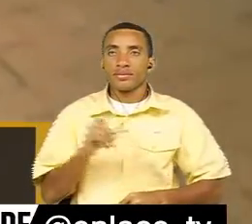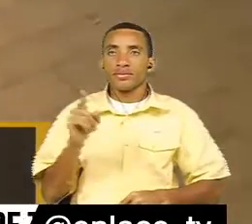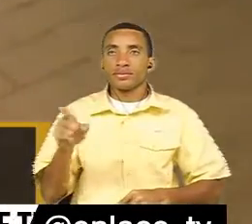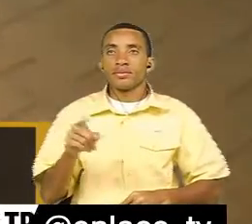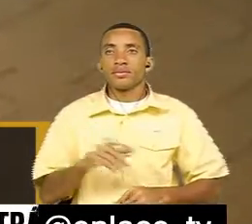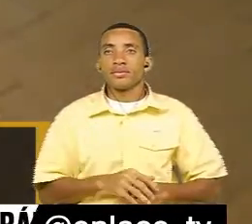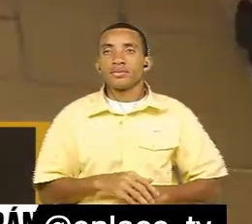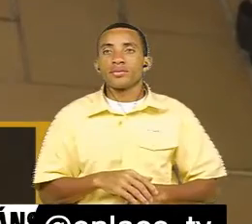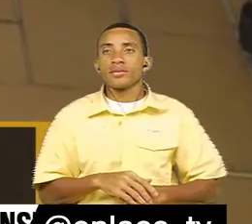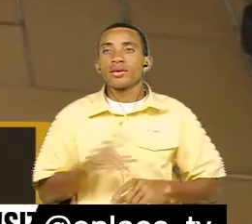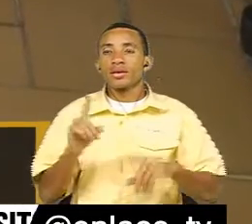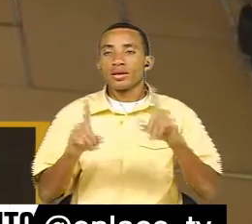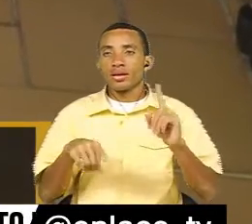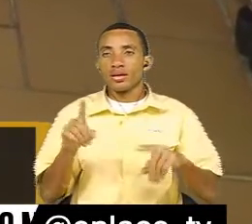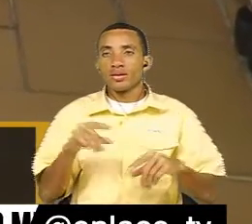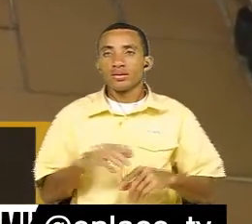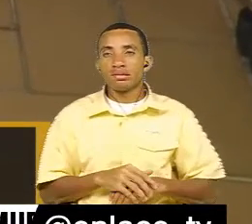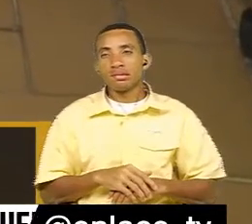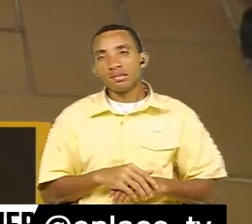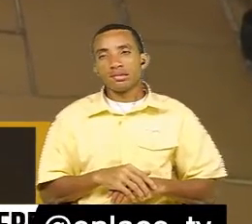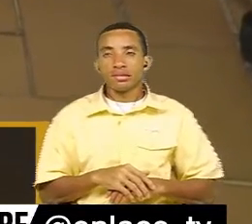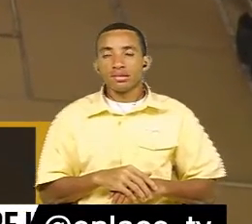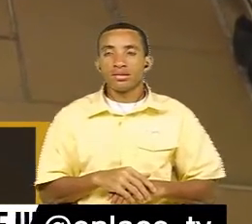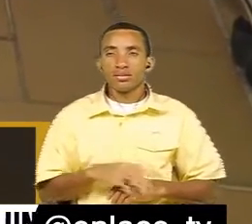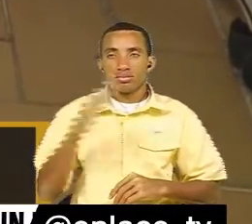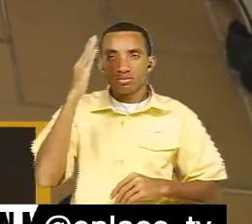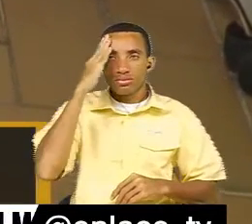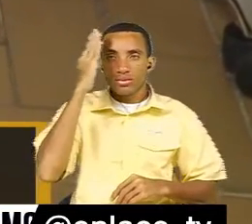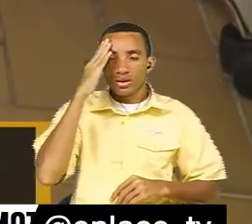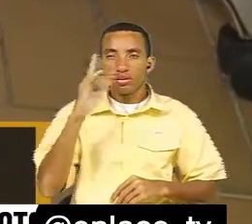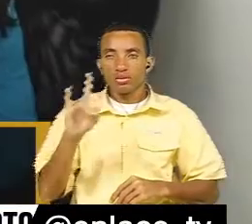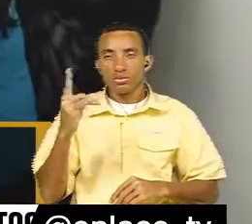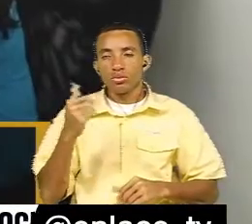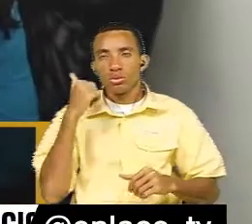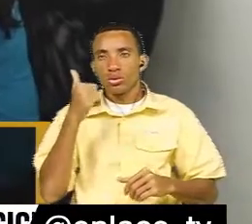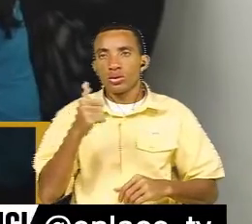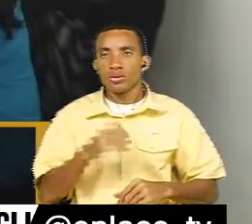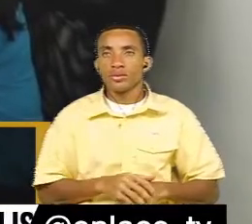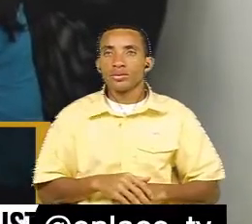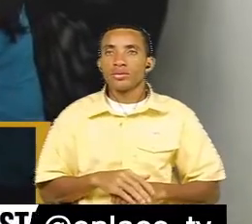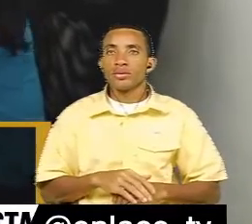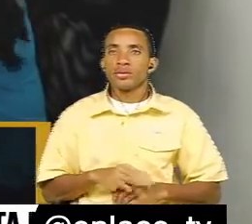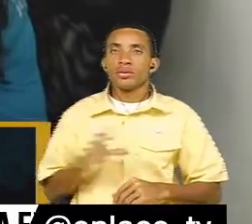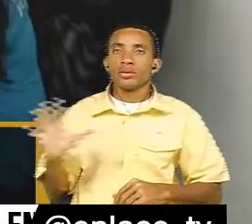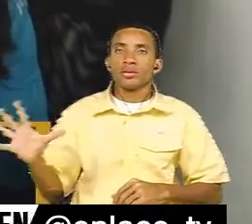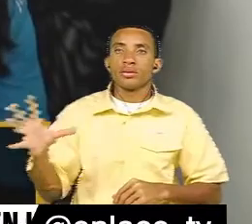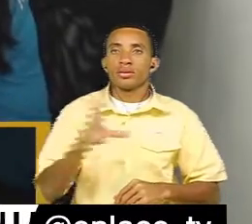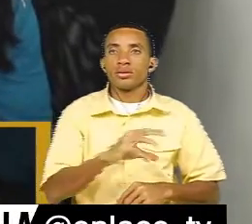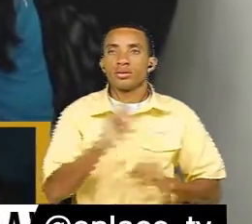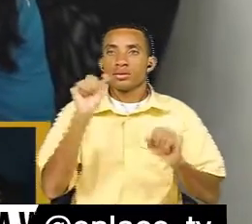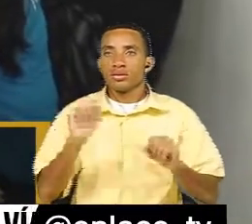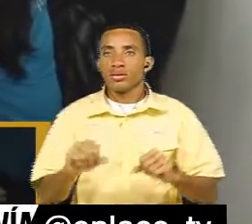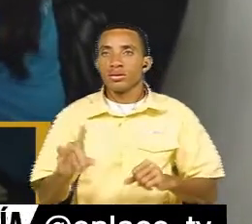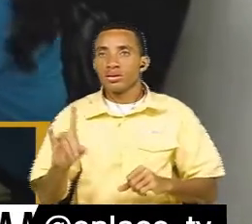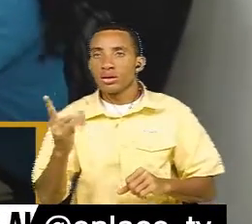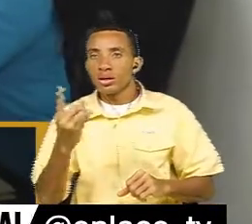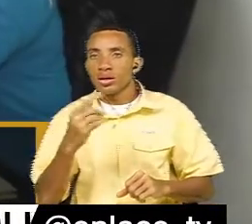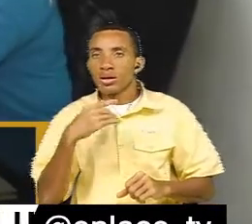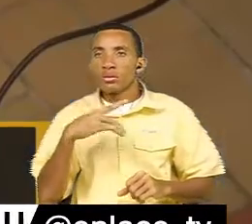relajadas, aunque algunas incómodas, pero conscientes de que todo es por una buena causa, para que así no se sigan convirtiendo en las que más